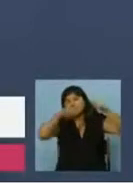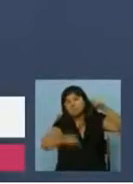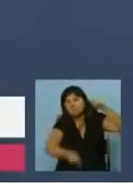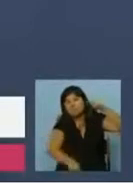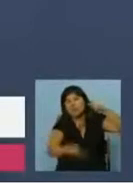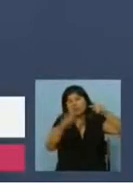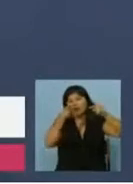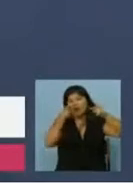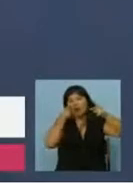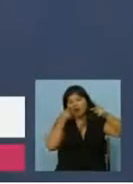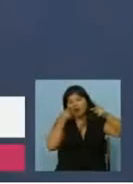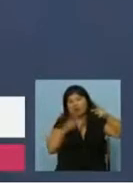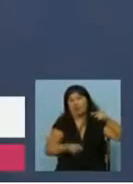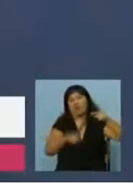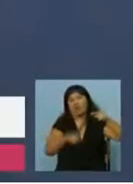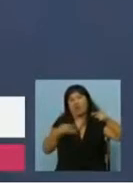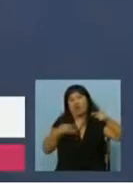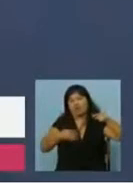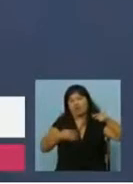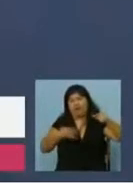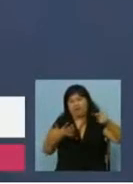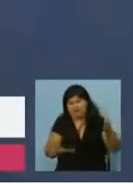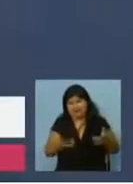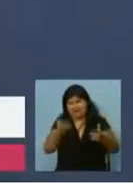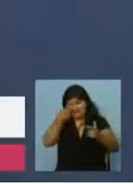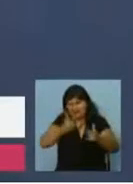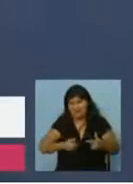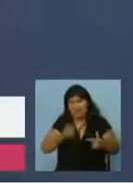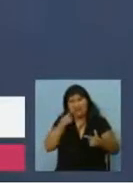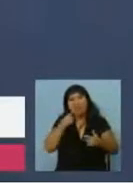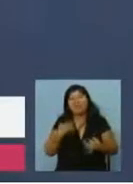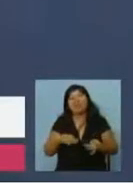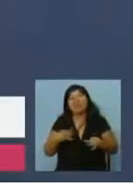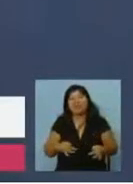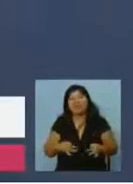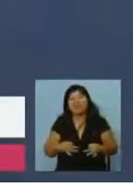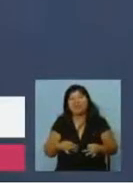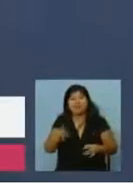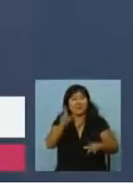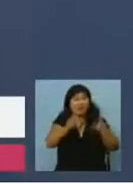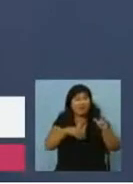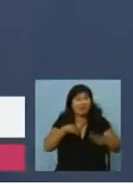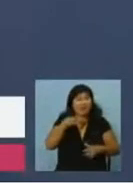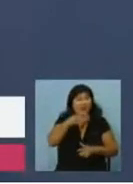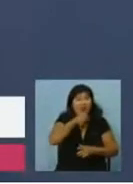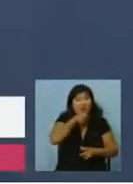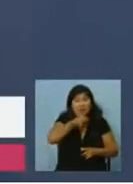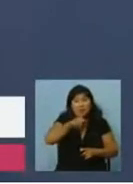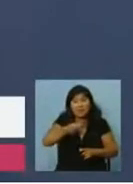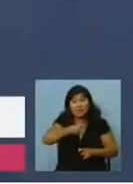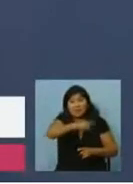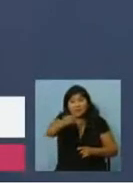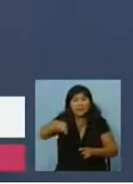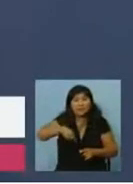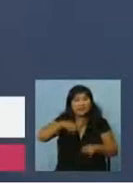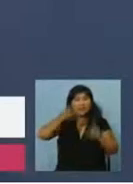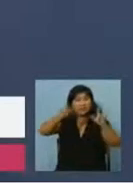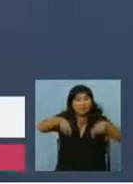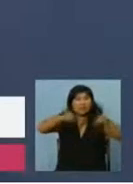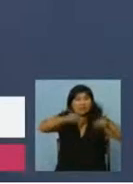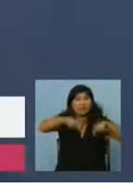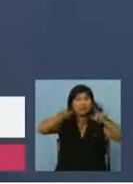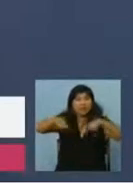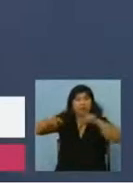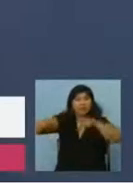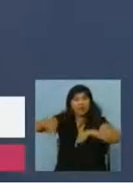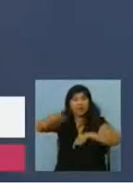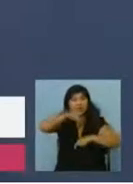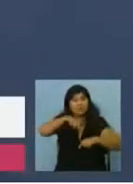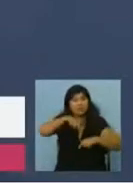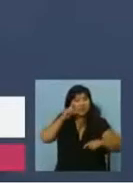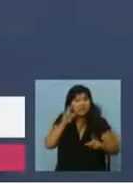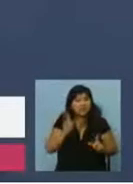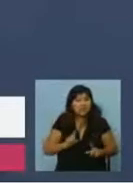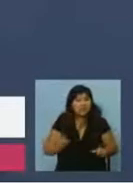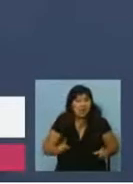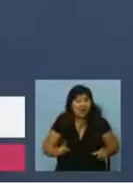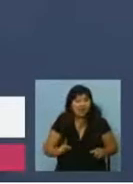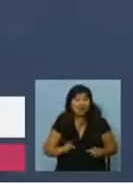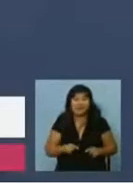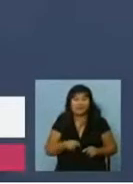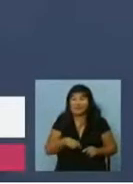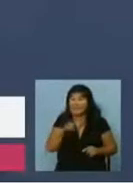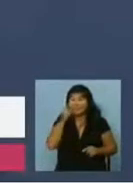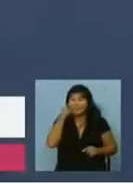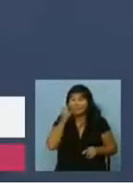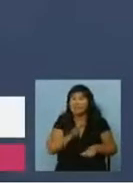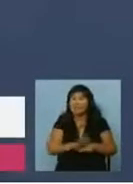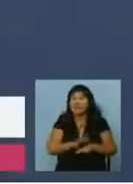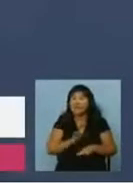la gente no sabe ni cuándo se vota, ni qué se vota, ni qué es lo que va a pasar el 9 de junio. No es un trámite, es una responsabilidad, porque después